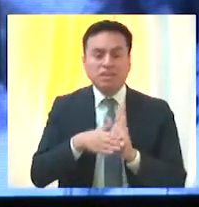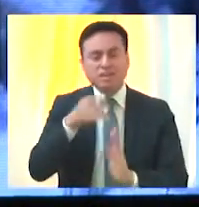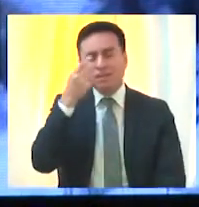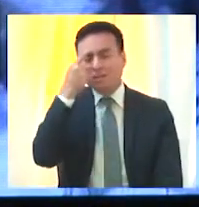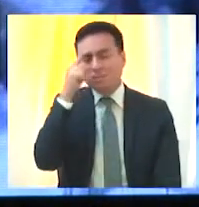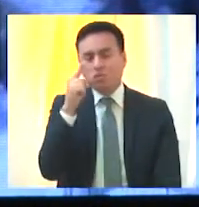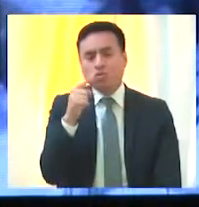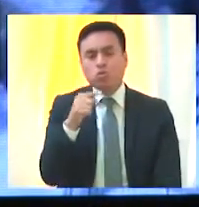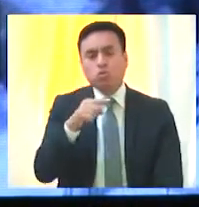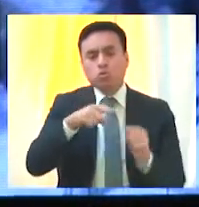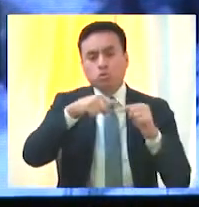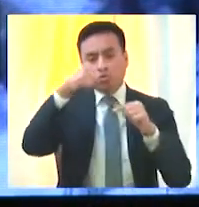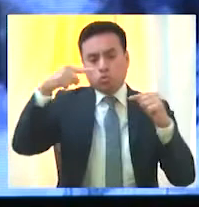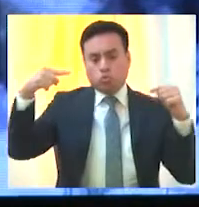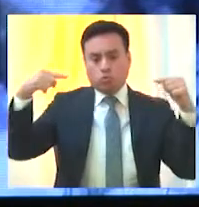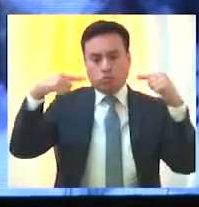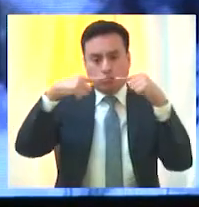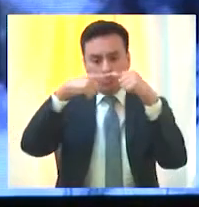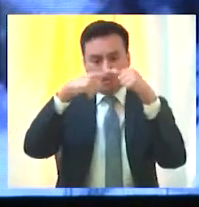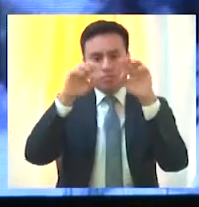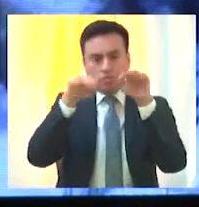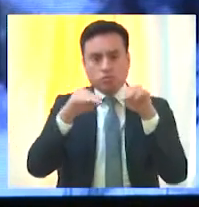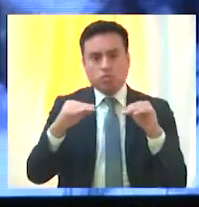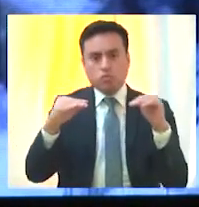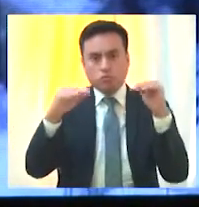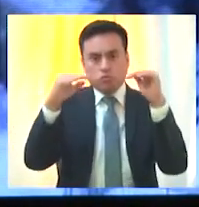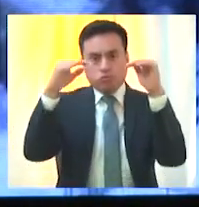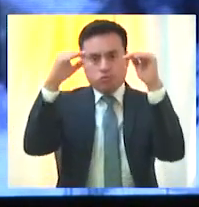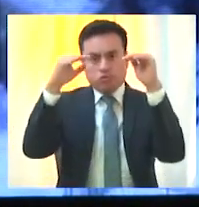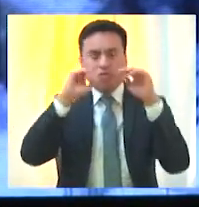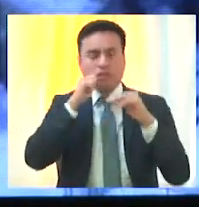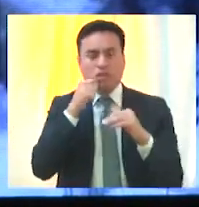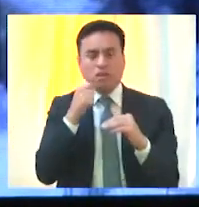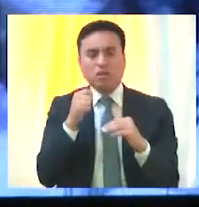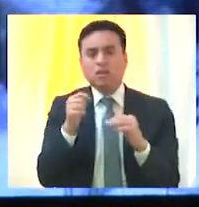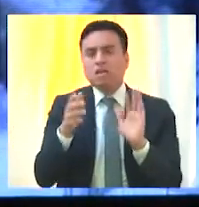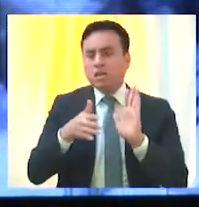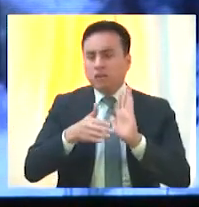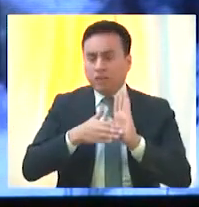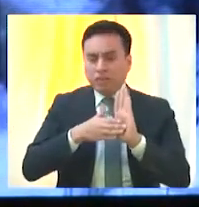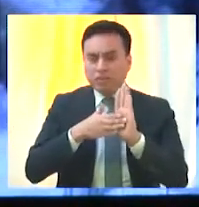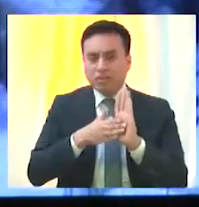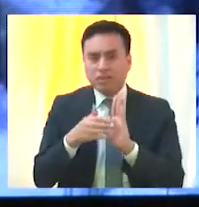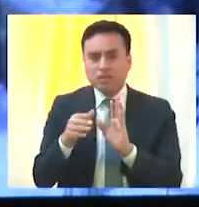supuesto que dos curvas coincidan en el sentido de que ambas suben, no necesariamente es una evidencia